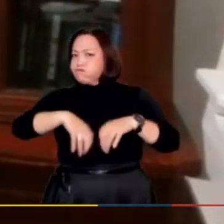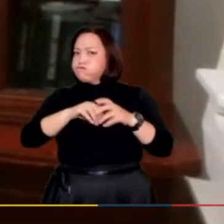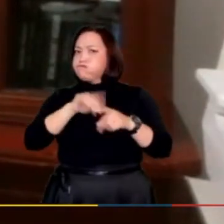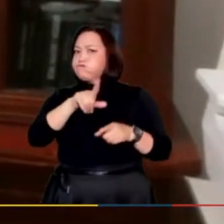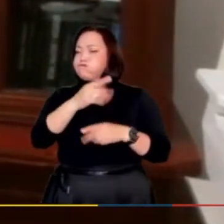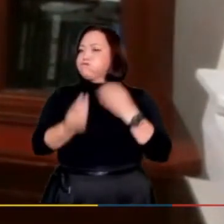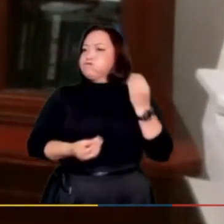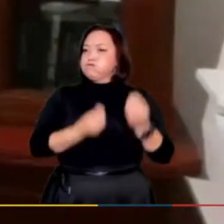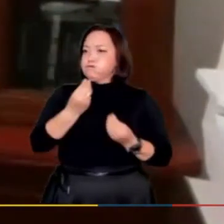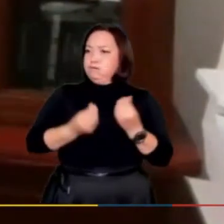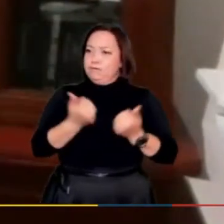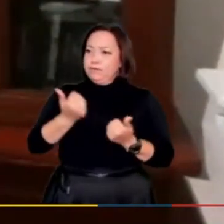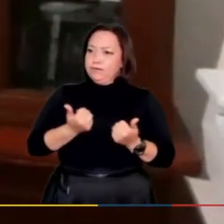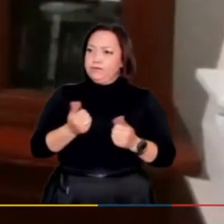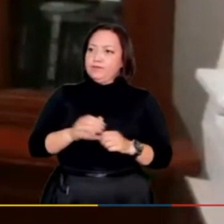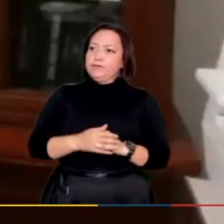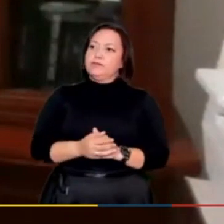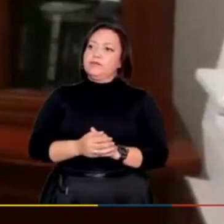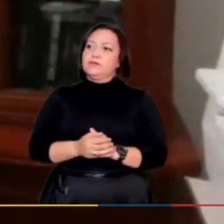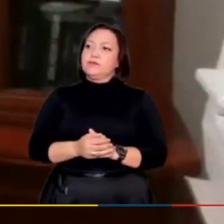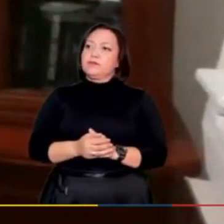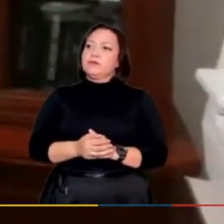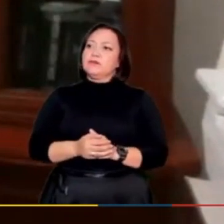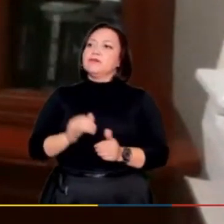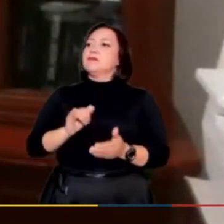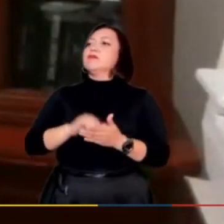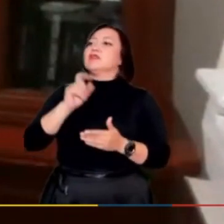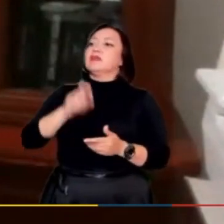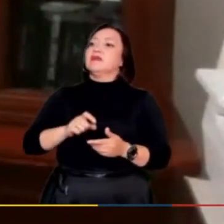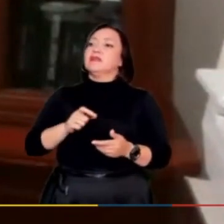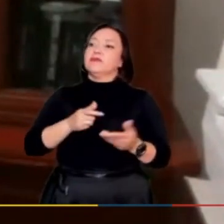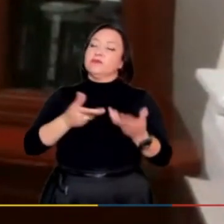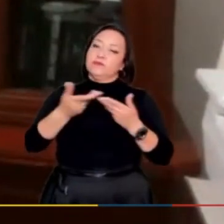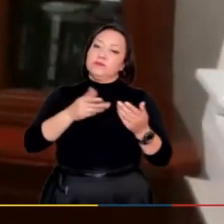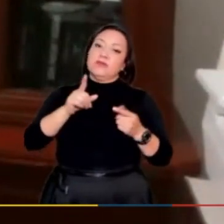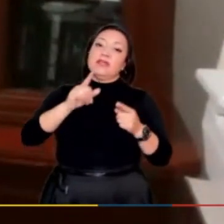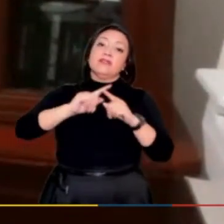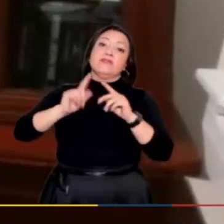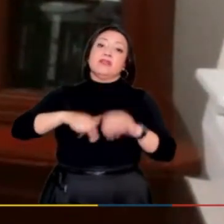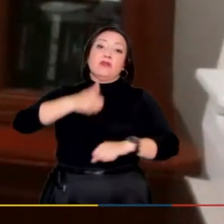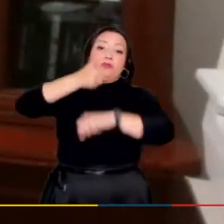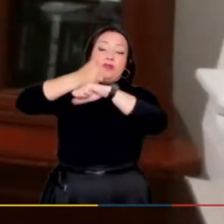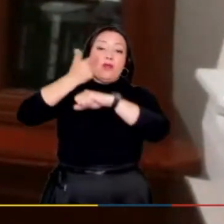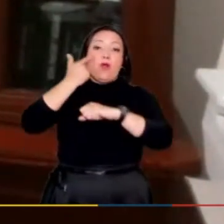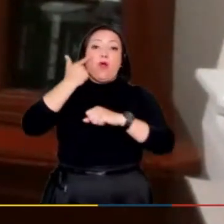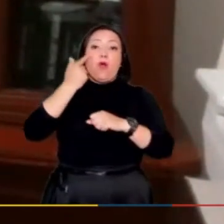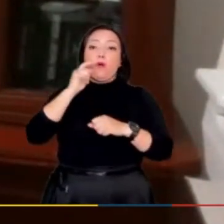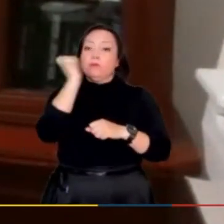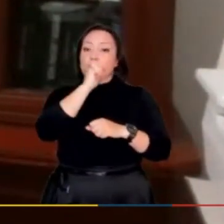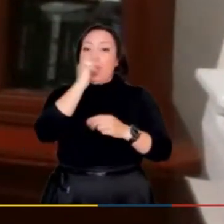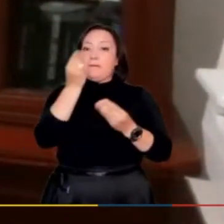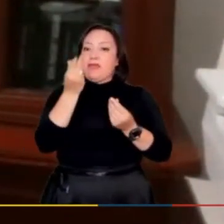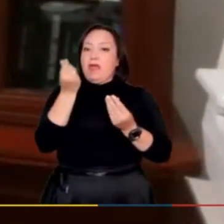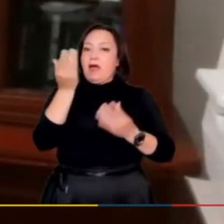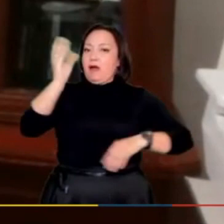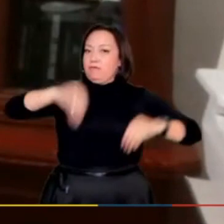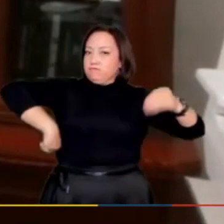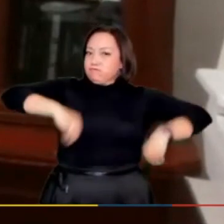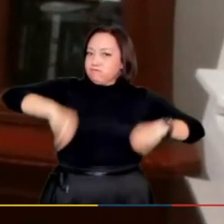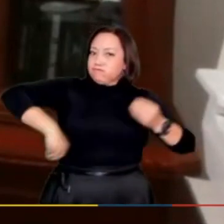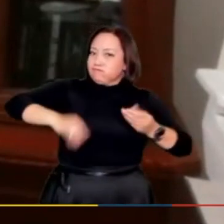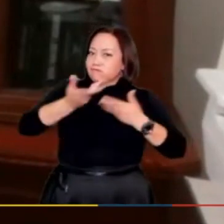cumplir con el deber de colaborar a las autoridades en la lucha contra el lavado de dinero y evitar por ese medio que se